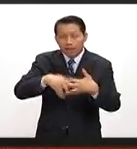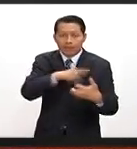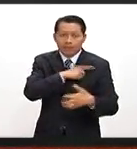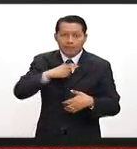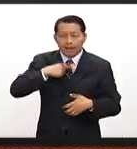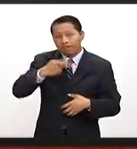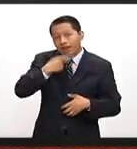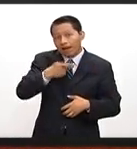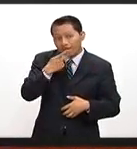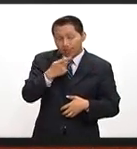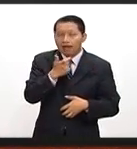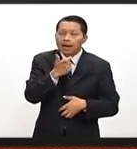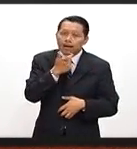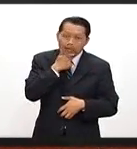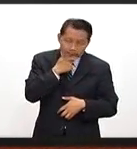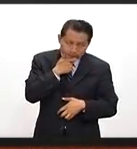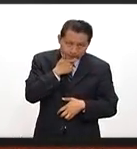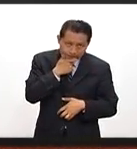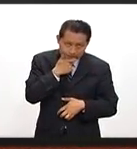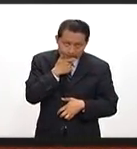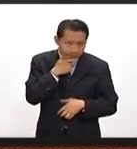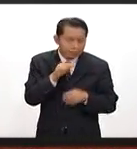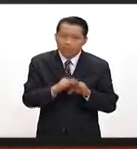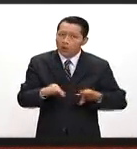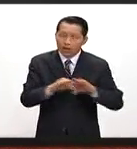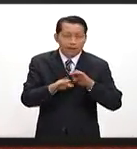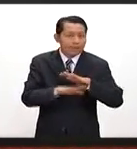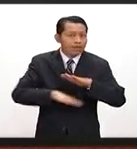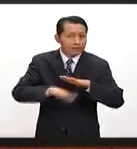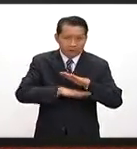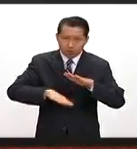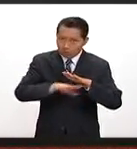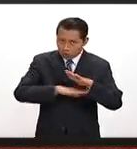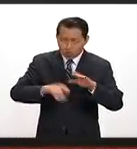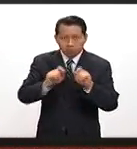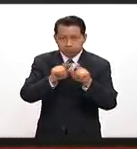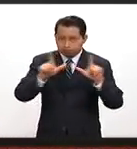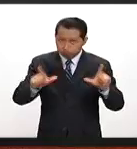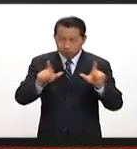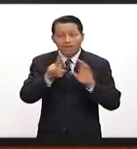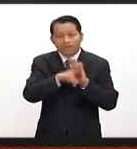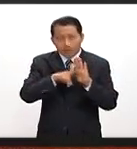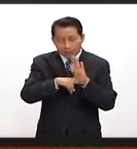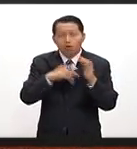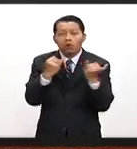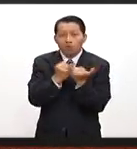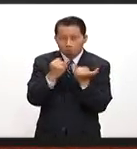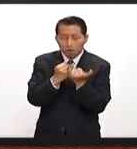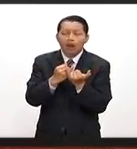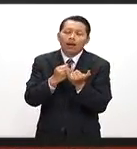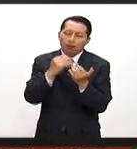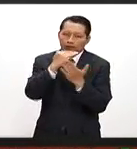hablar inglés. Entonces, esos son básicamente los requisitos para participar en la competencia. Se cierra